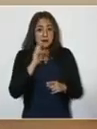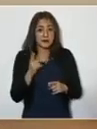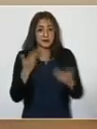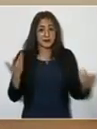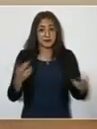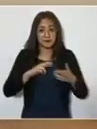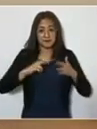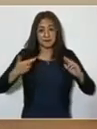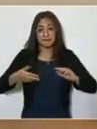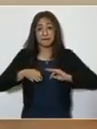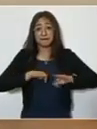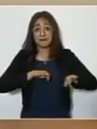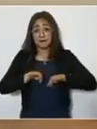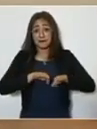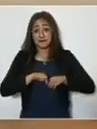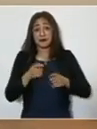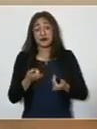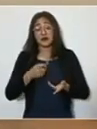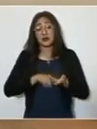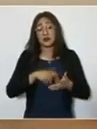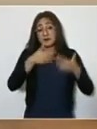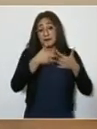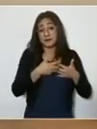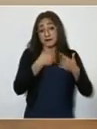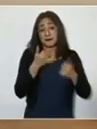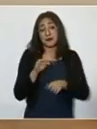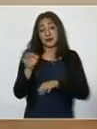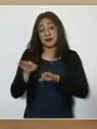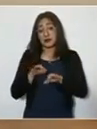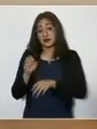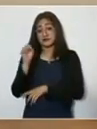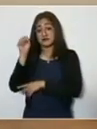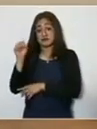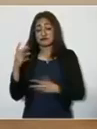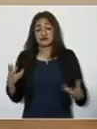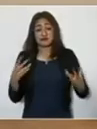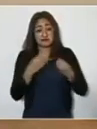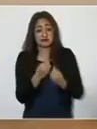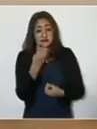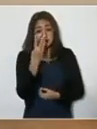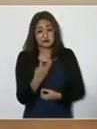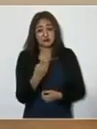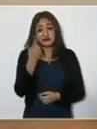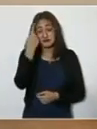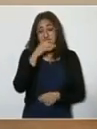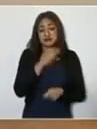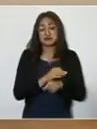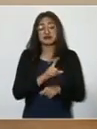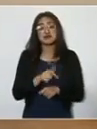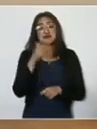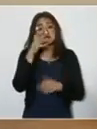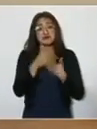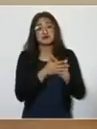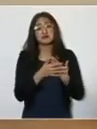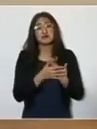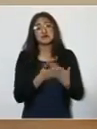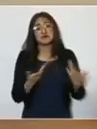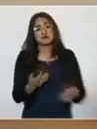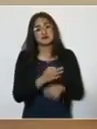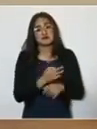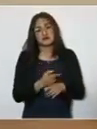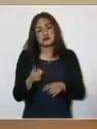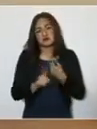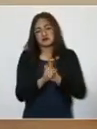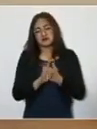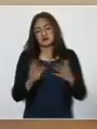de las relaciones laborales entre empresa y trabajadores y sindicato que evitarán en los sucesivo crisis de